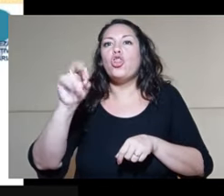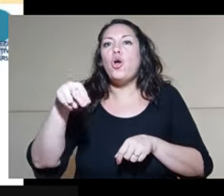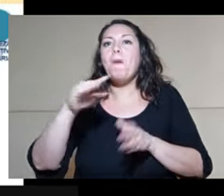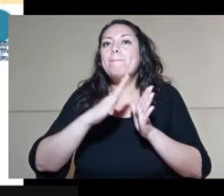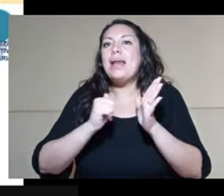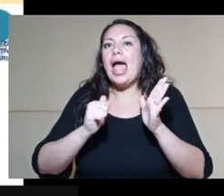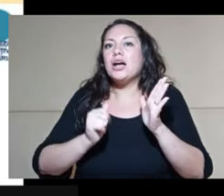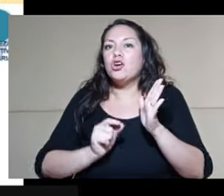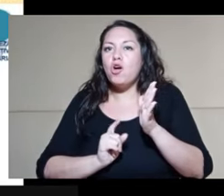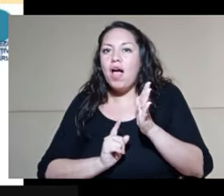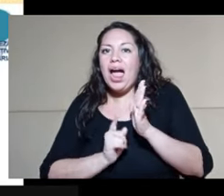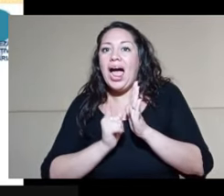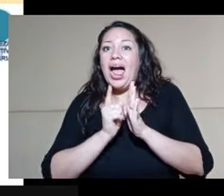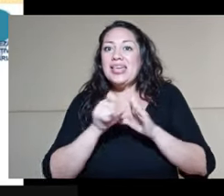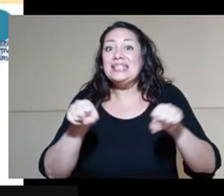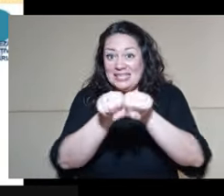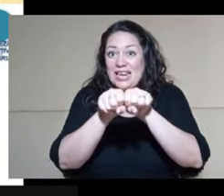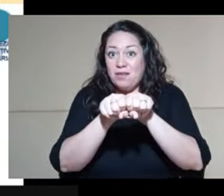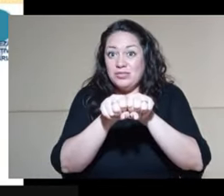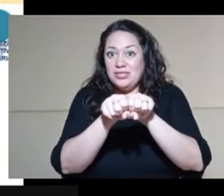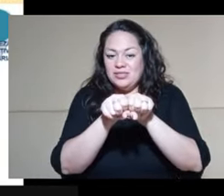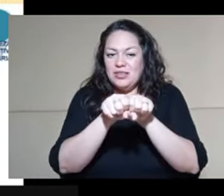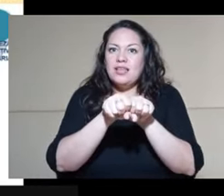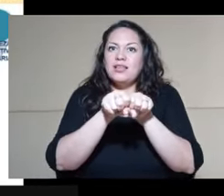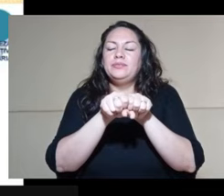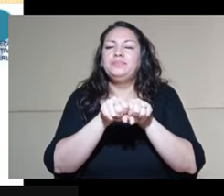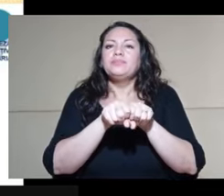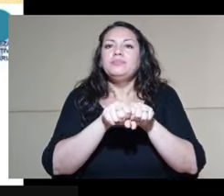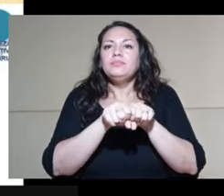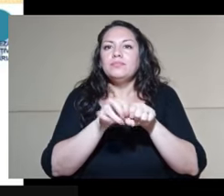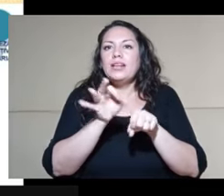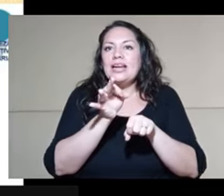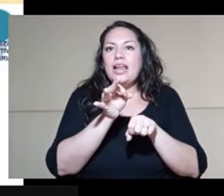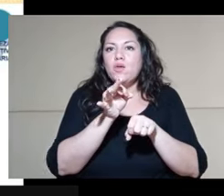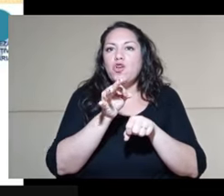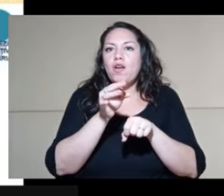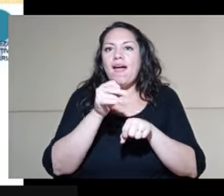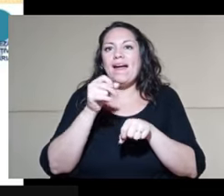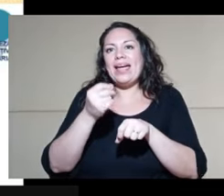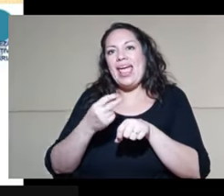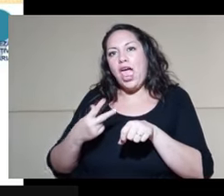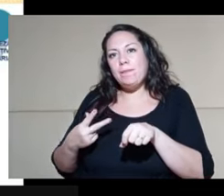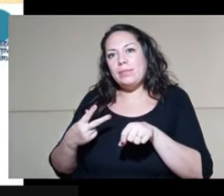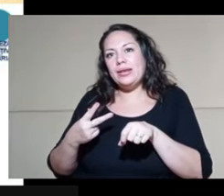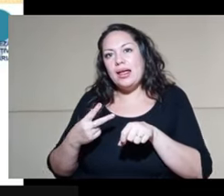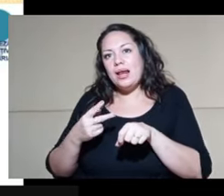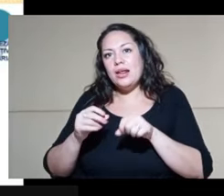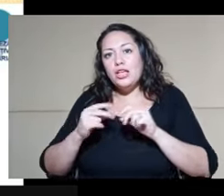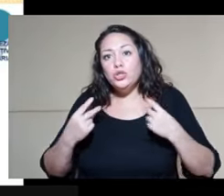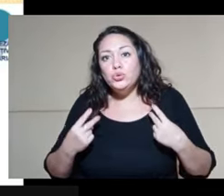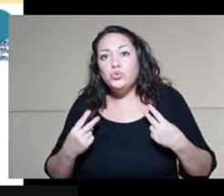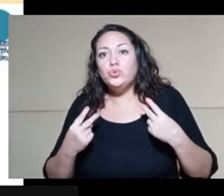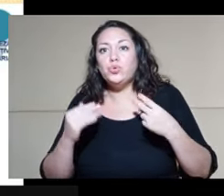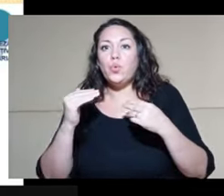blanco. Acuérdense que asciende, hace sinapsis en esa neurona, del ganglio espinal a la neurona de la médula,